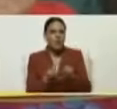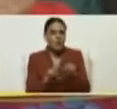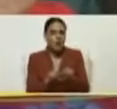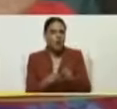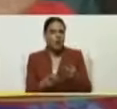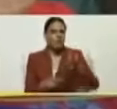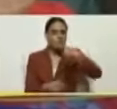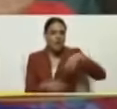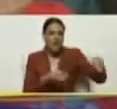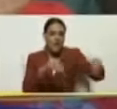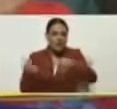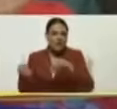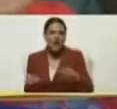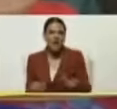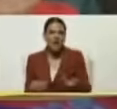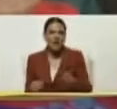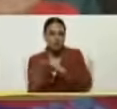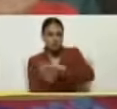Por eso